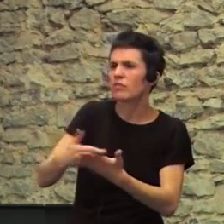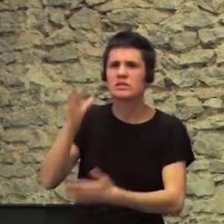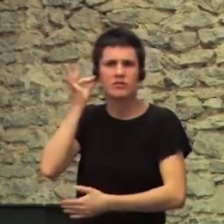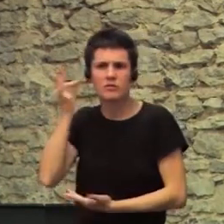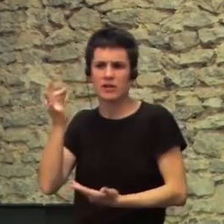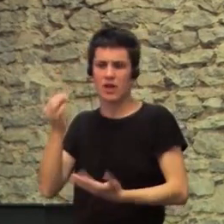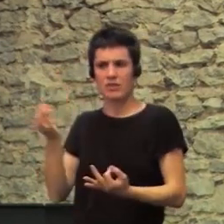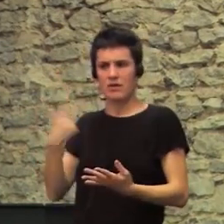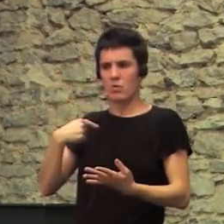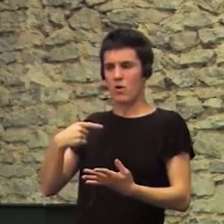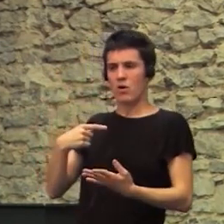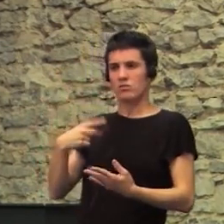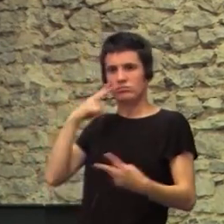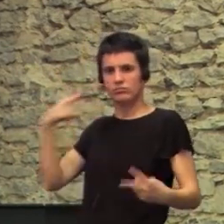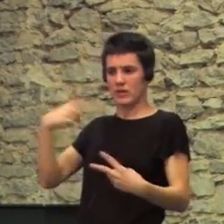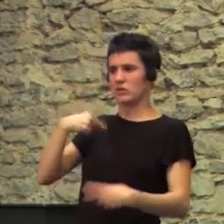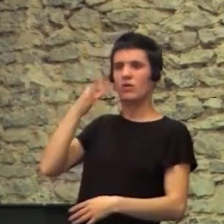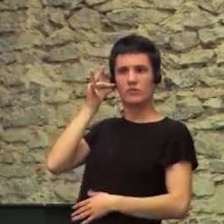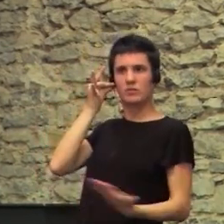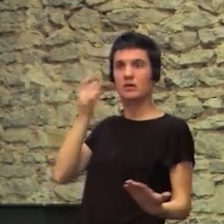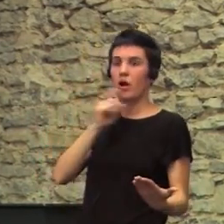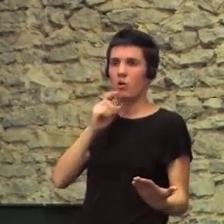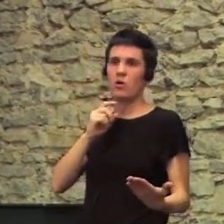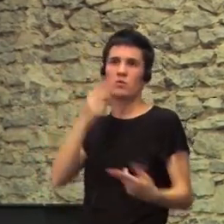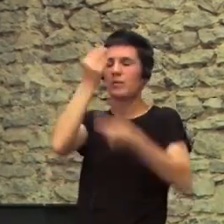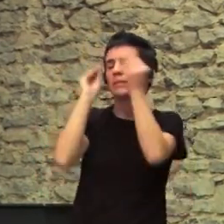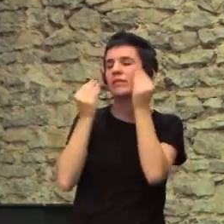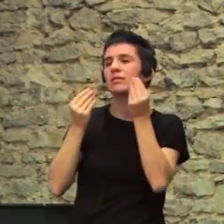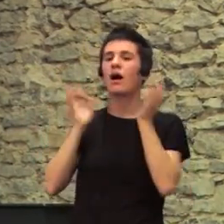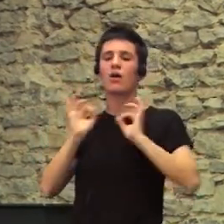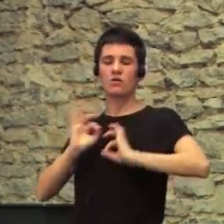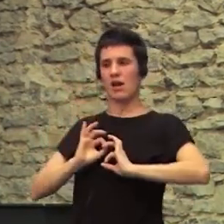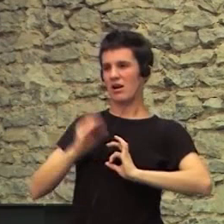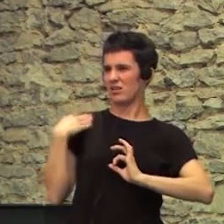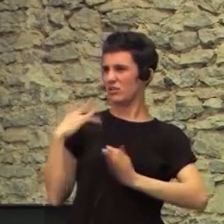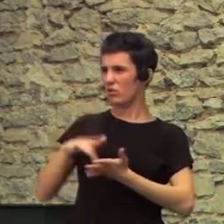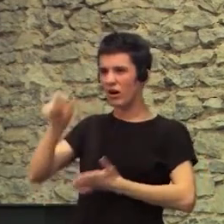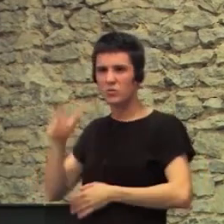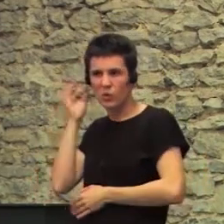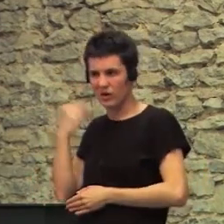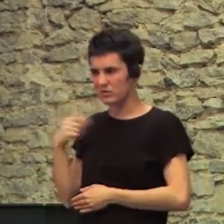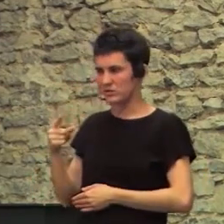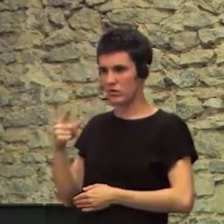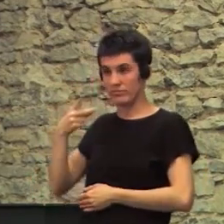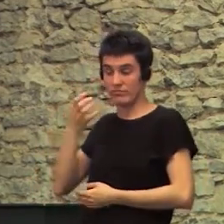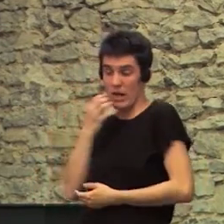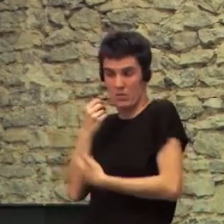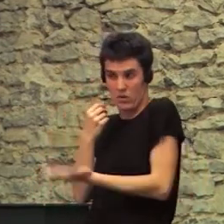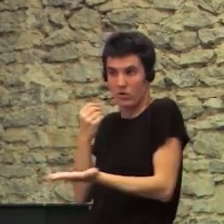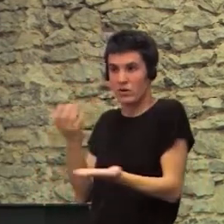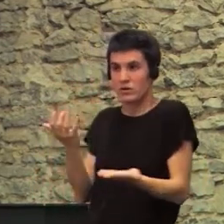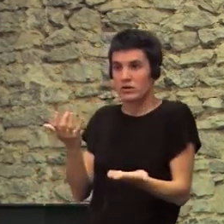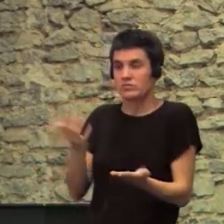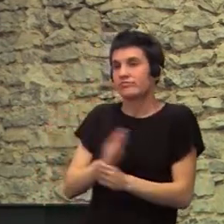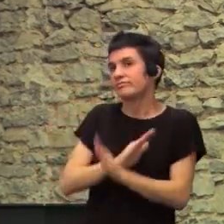collares, vestidos elegantes y pintándose como una puerta. Fue el caso de Caster Semenya más reciente, no sé si lo seguiste. Pues digamos